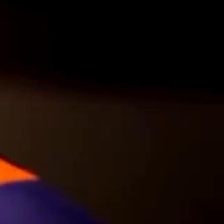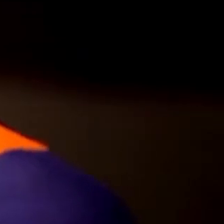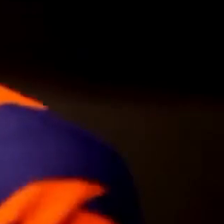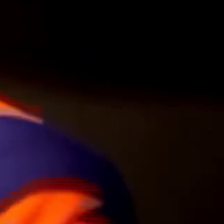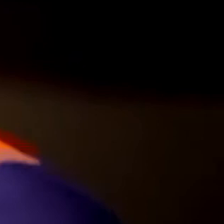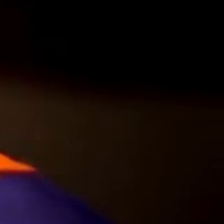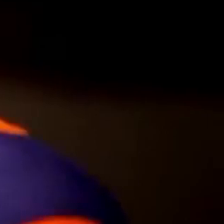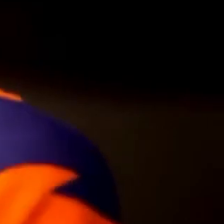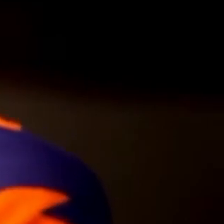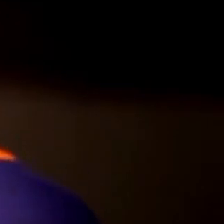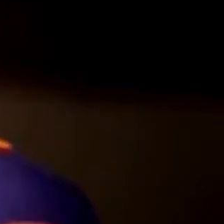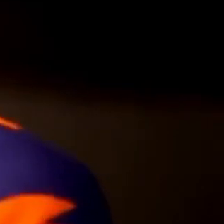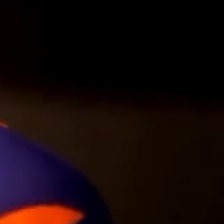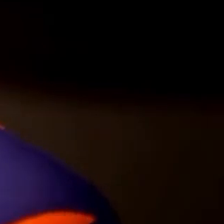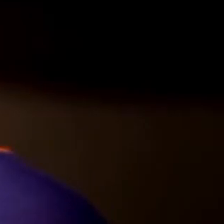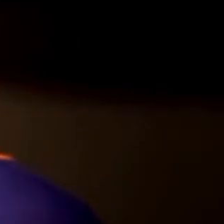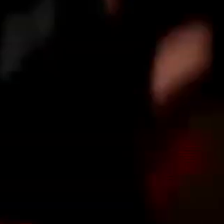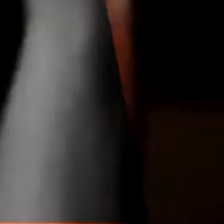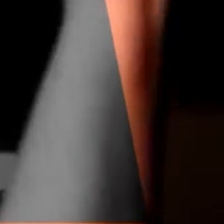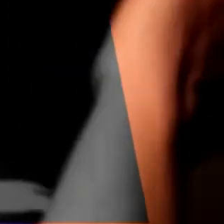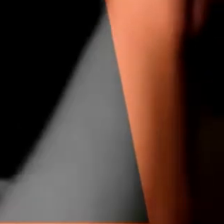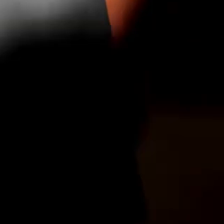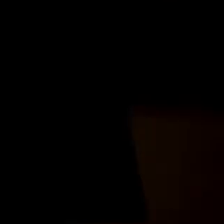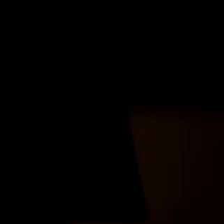y a Santi se lo llevó.